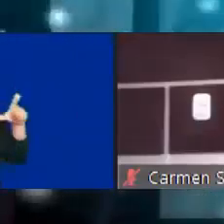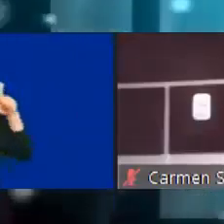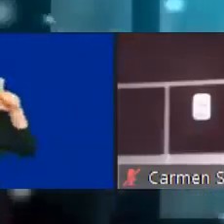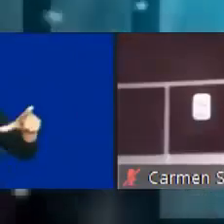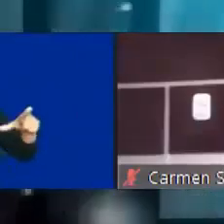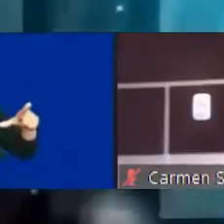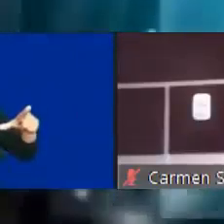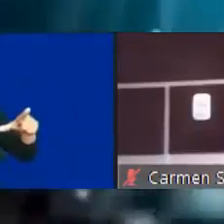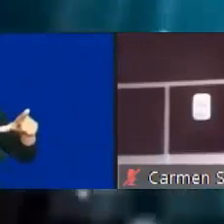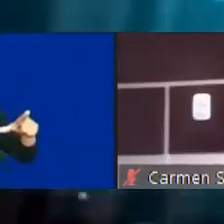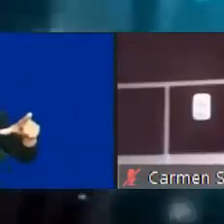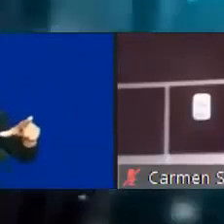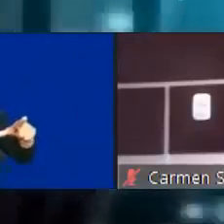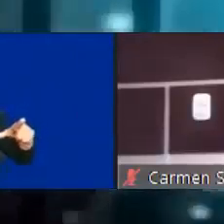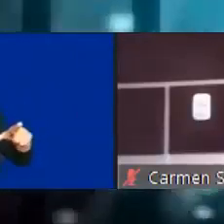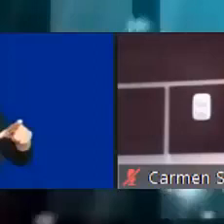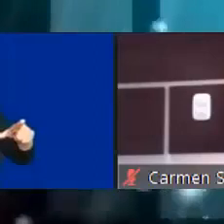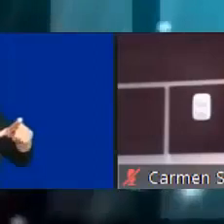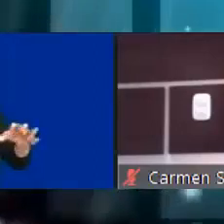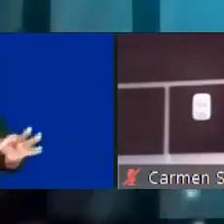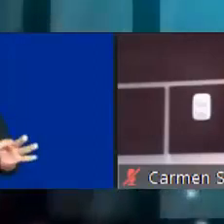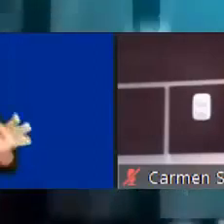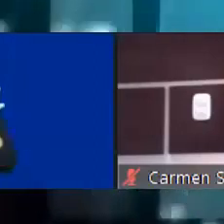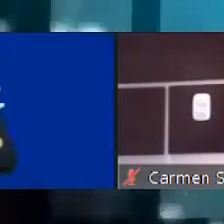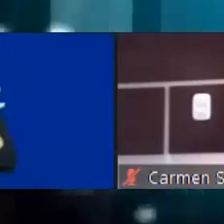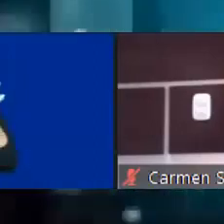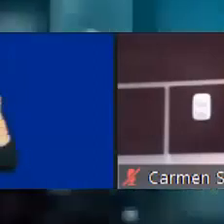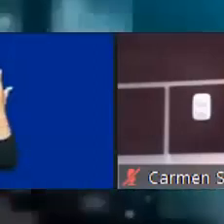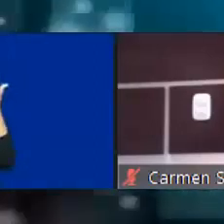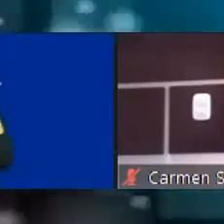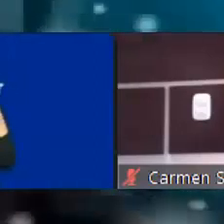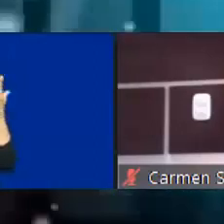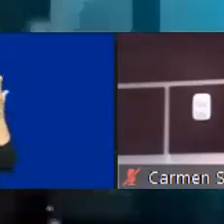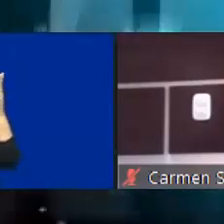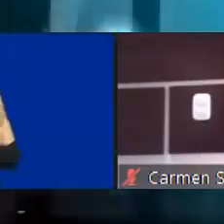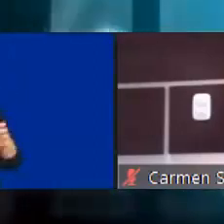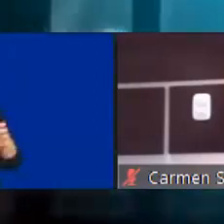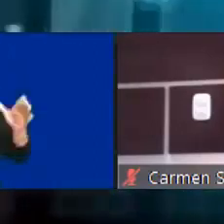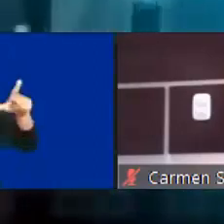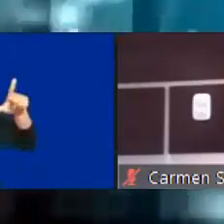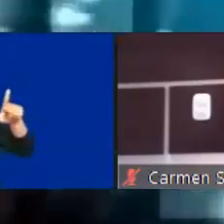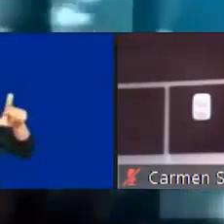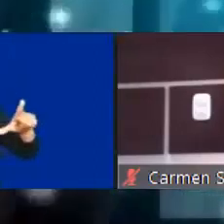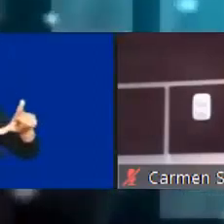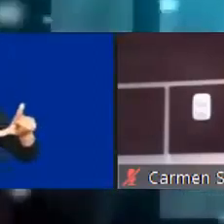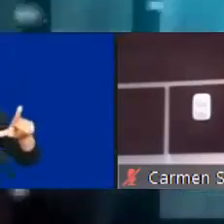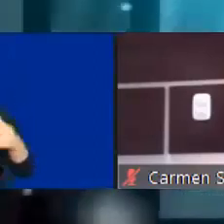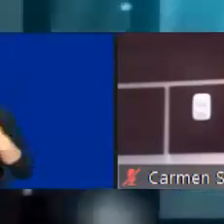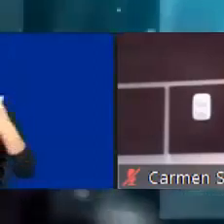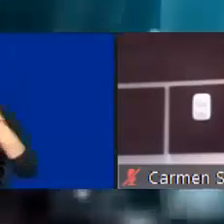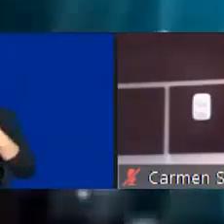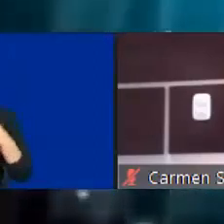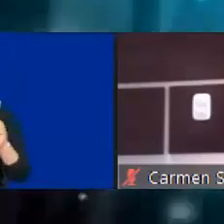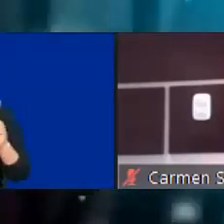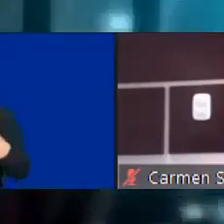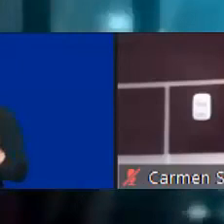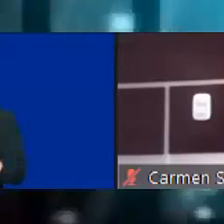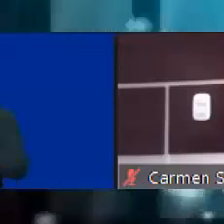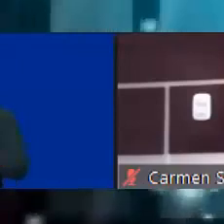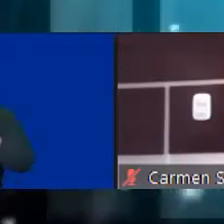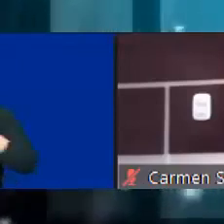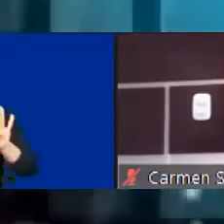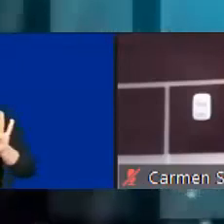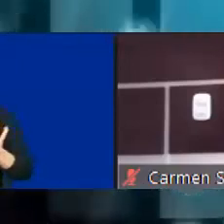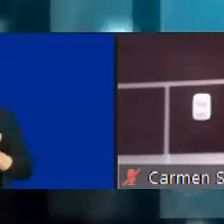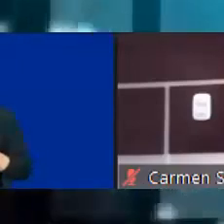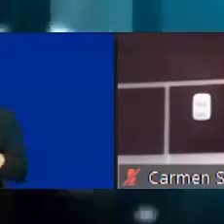prontos a renovar nuestra infraestructura de firewall, que es la que nos da, la que nos protege, digamos, los ataques de hacker o ataques cibernéticos